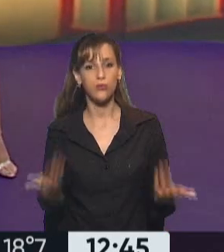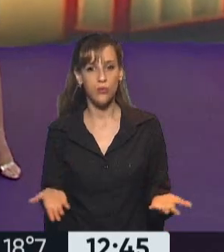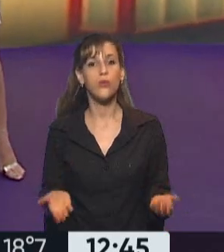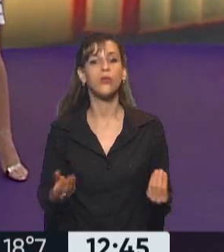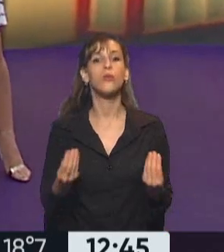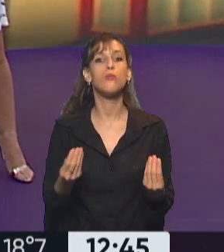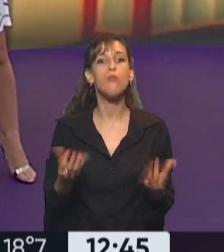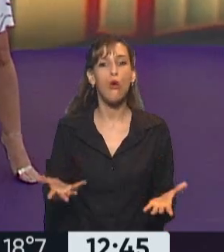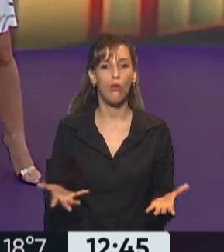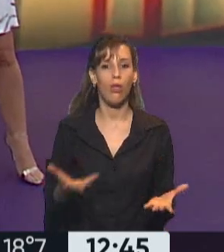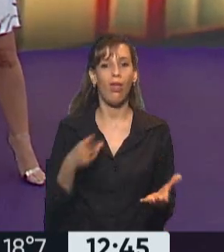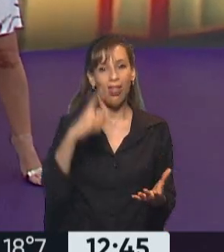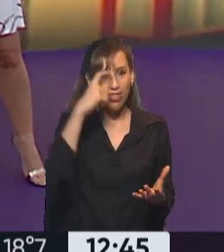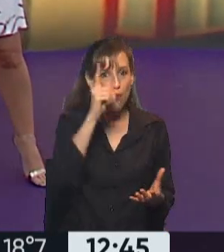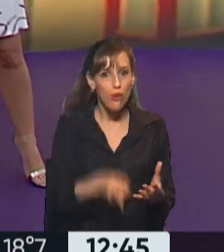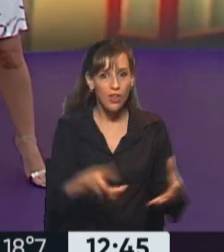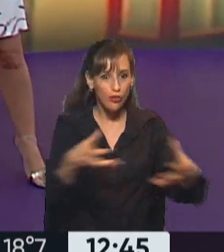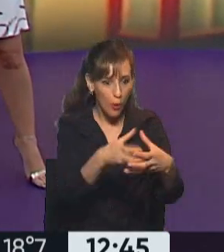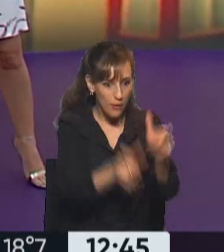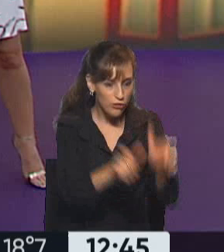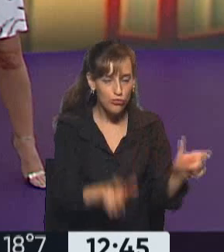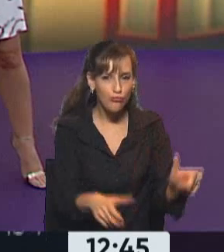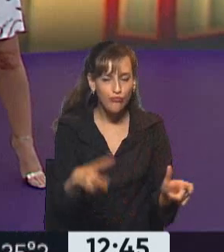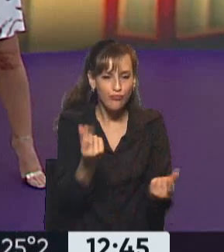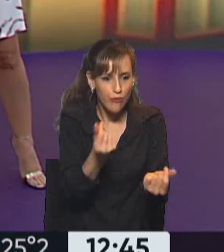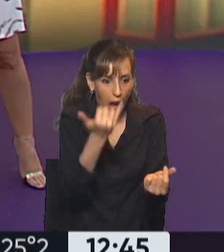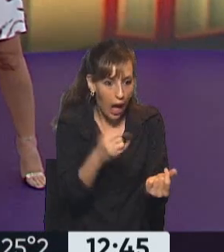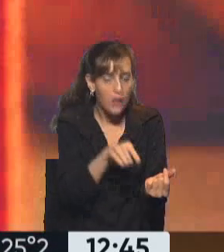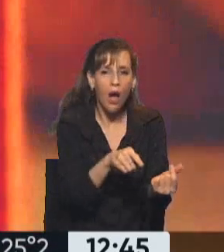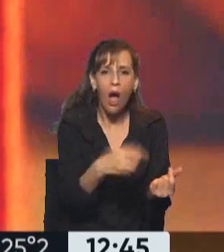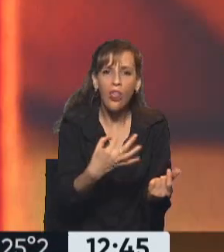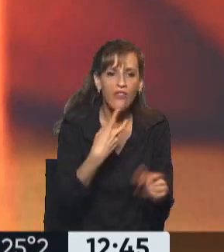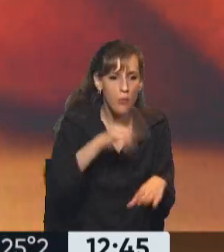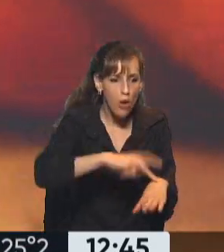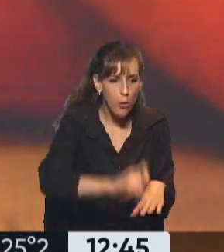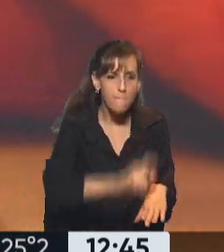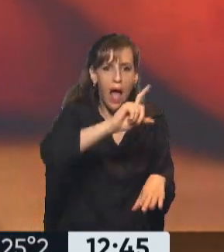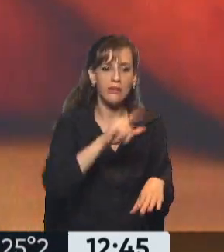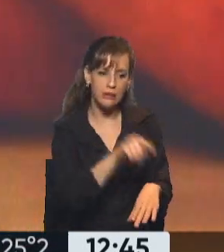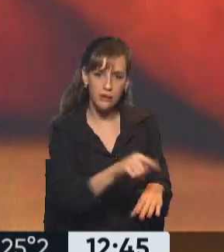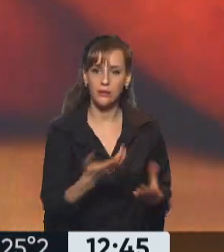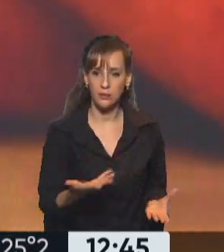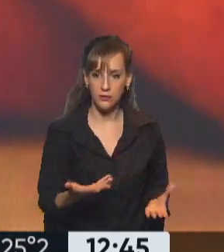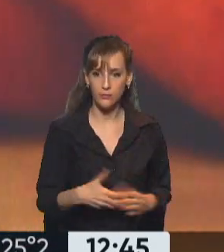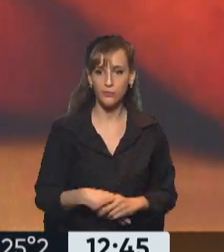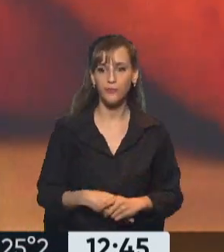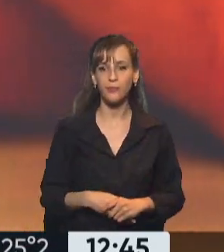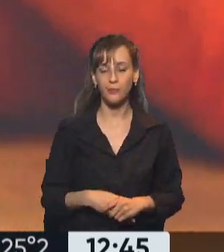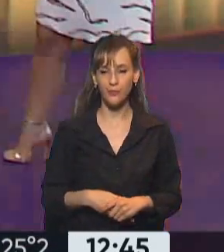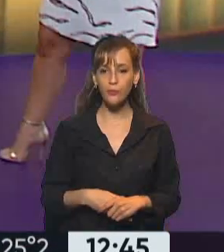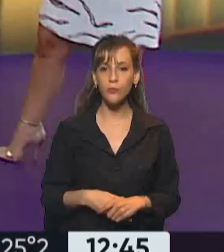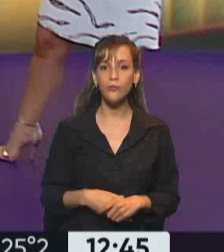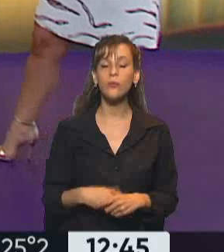a los que más tienen a ese 10%? Los impuestos patrimoniales van a ese lugar. avancemos con más datos,